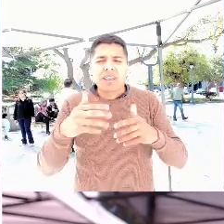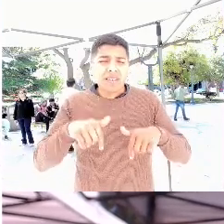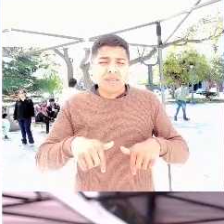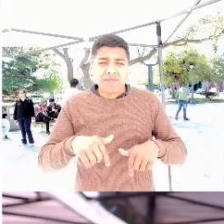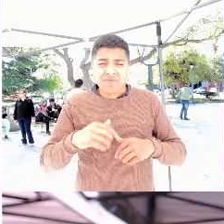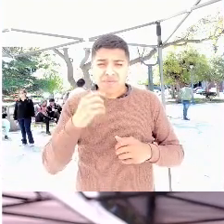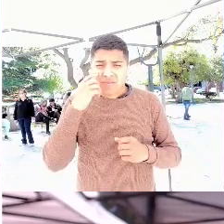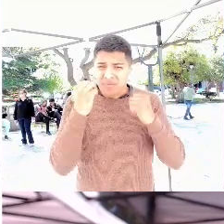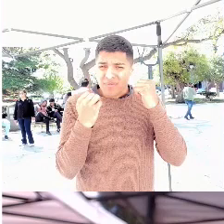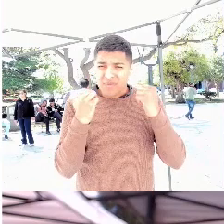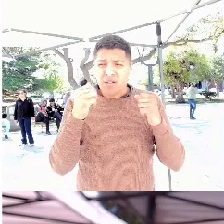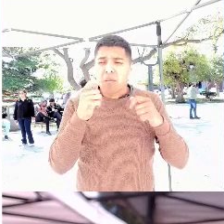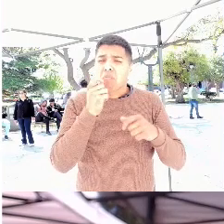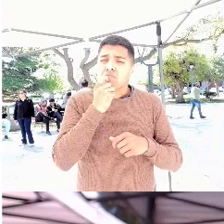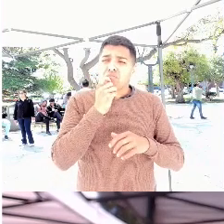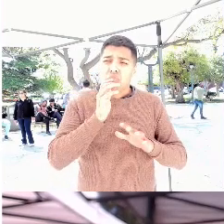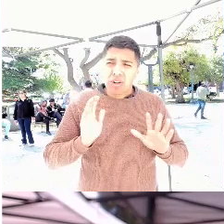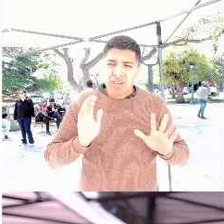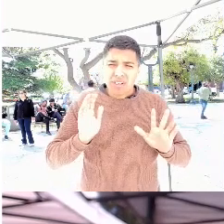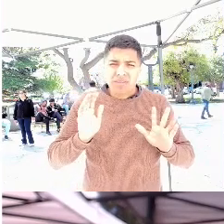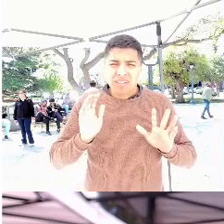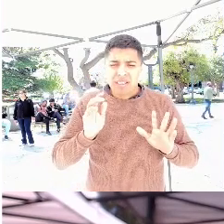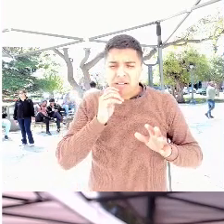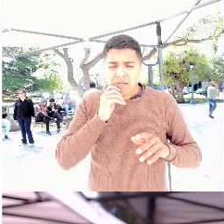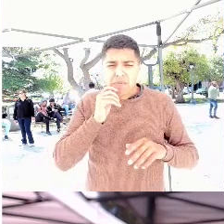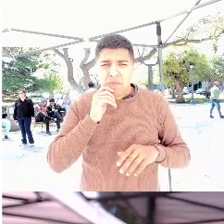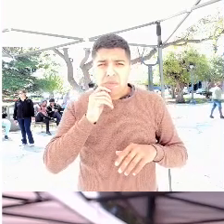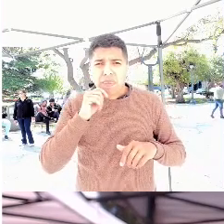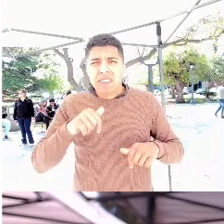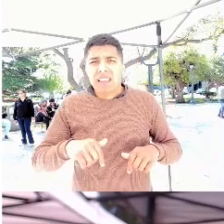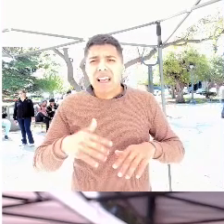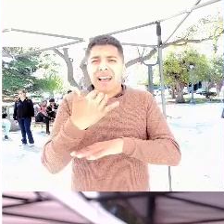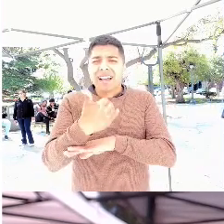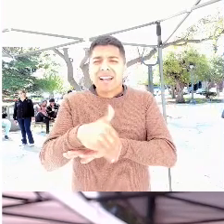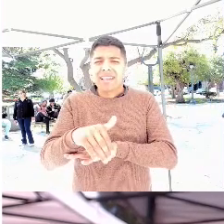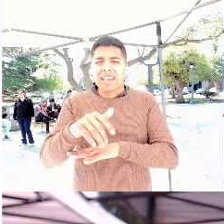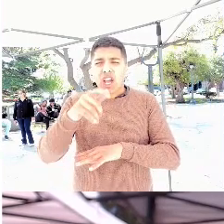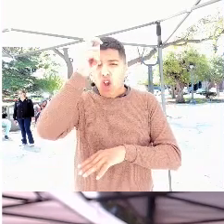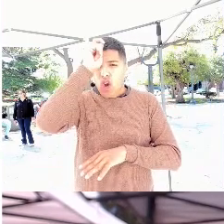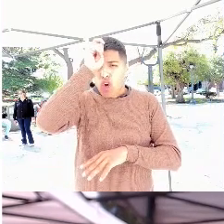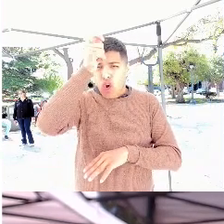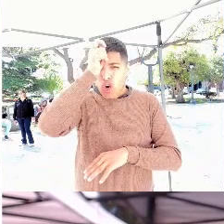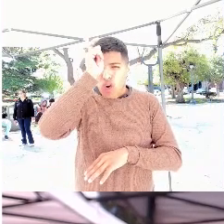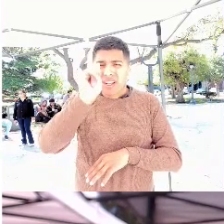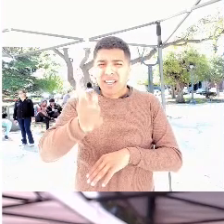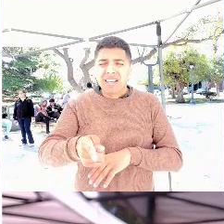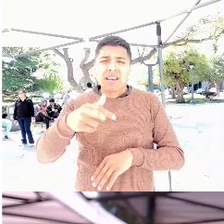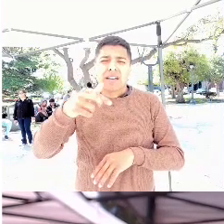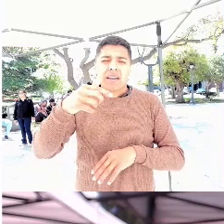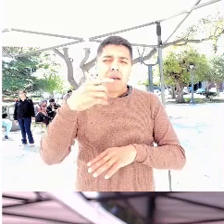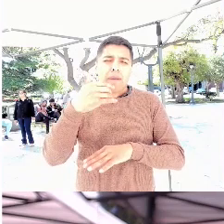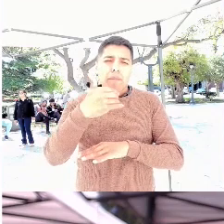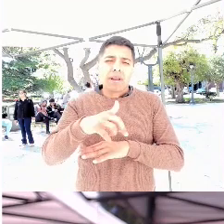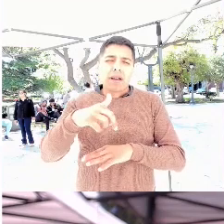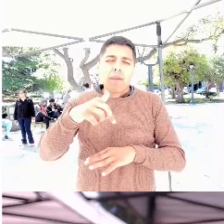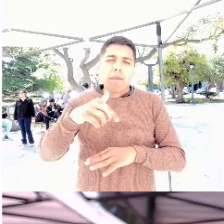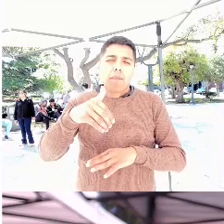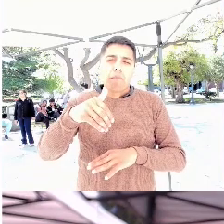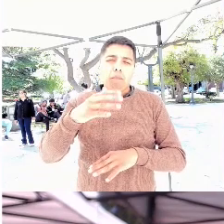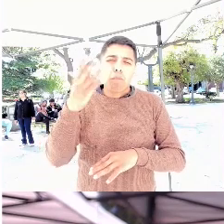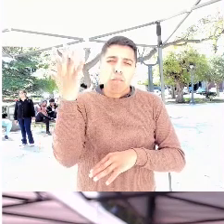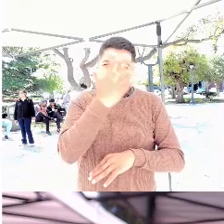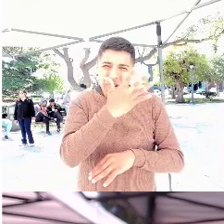departamento. Ejemplo de ello ha sido recientemente la calle Colón y Perito Moreno. A su vez